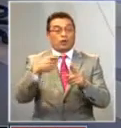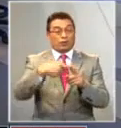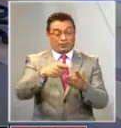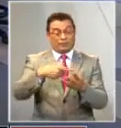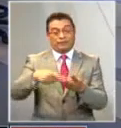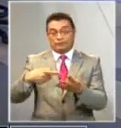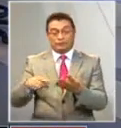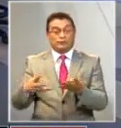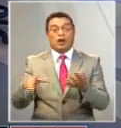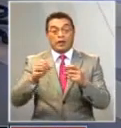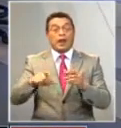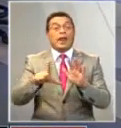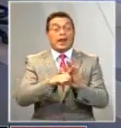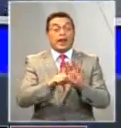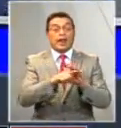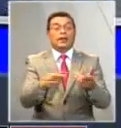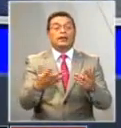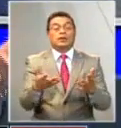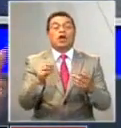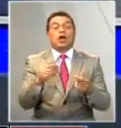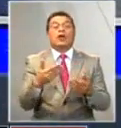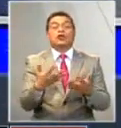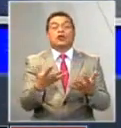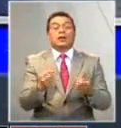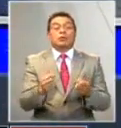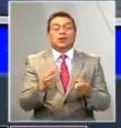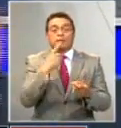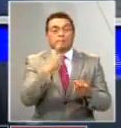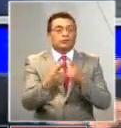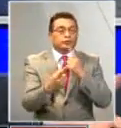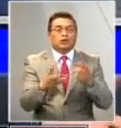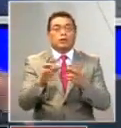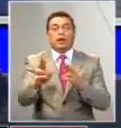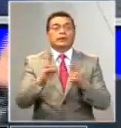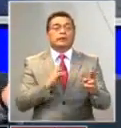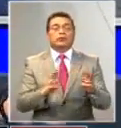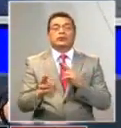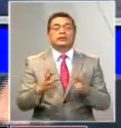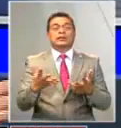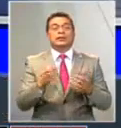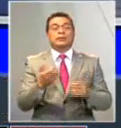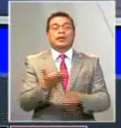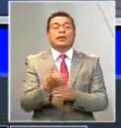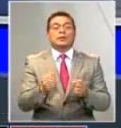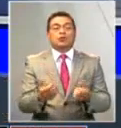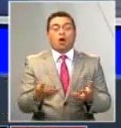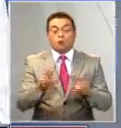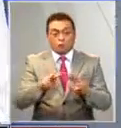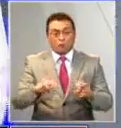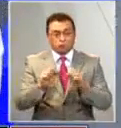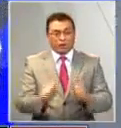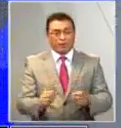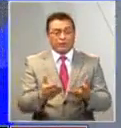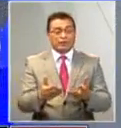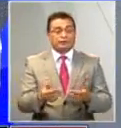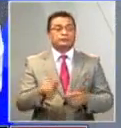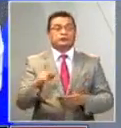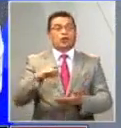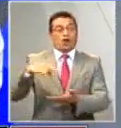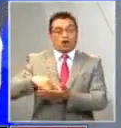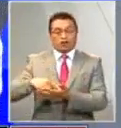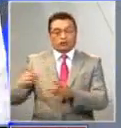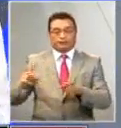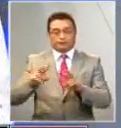Armadas provenientes de esta ley? ¿Hasta dónde se puede llegar? ¿Qué es lo que puede preguntar? ¿Qué le pueden responder también? ¿Qué puede exigir? Mira, el Congreso está interdicto, pero eso es la